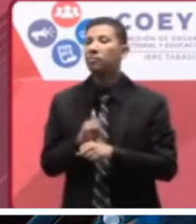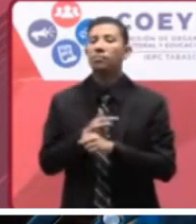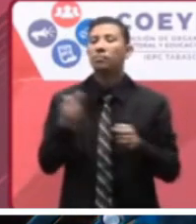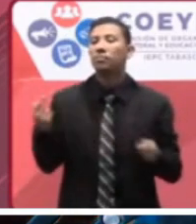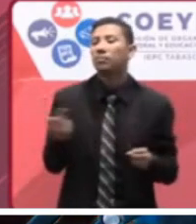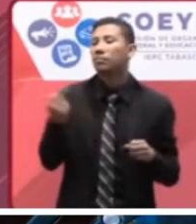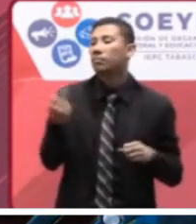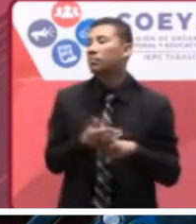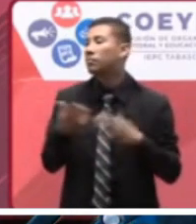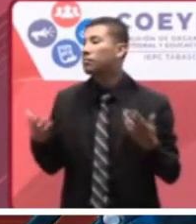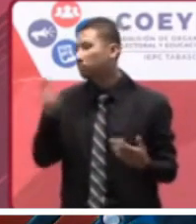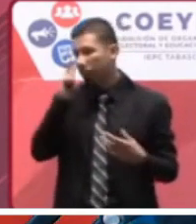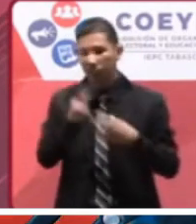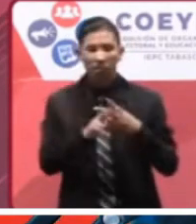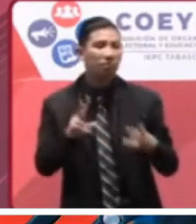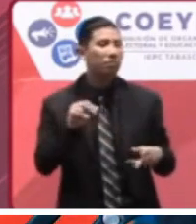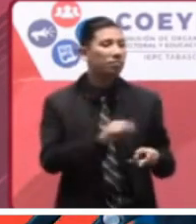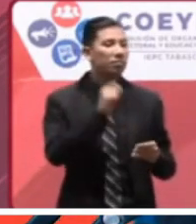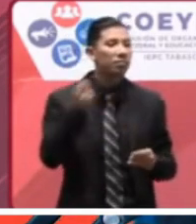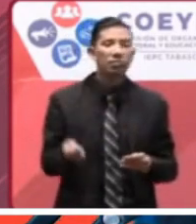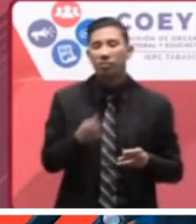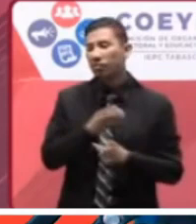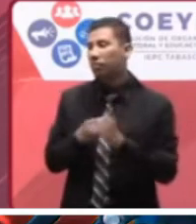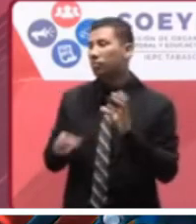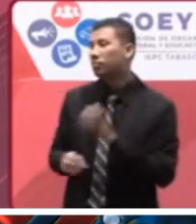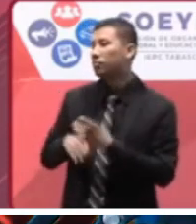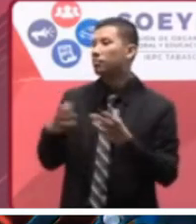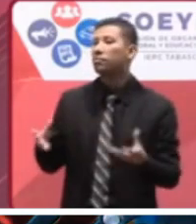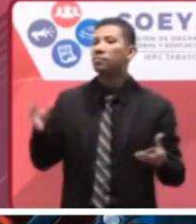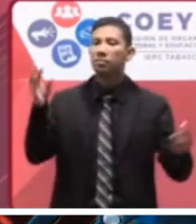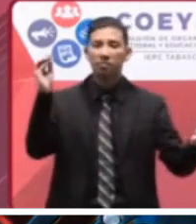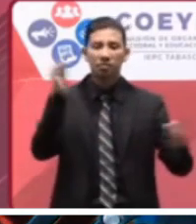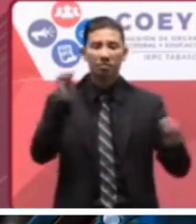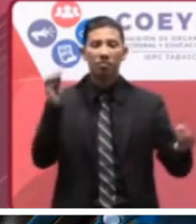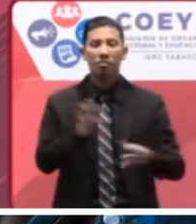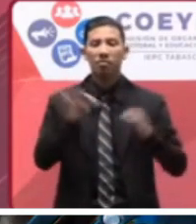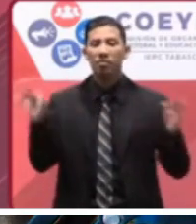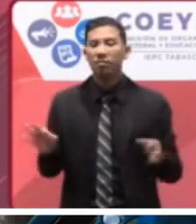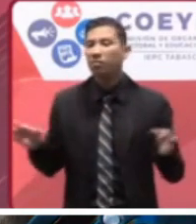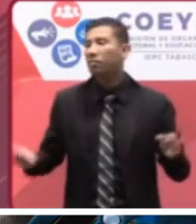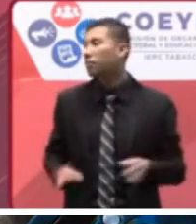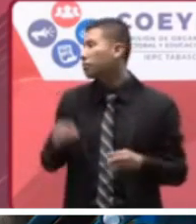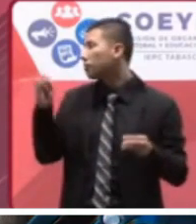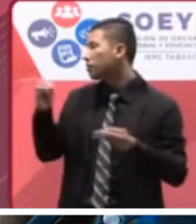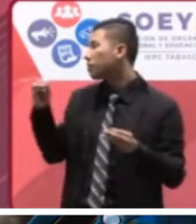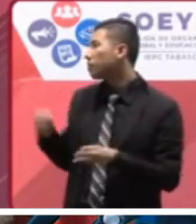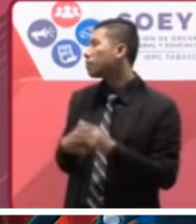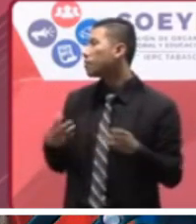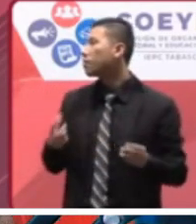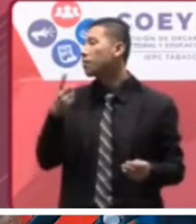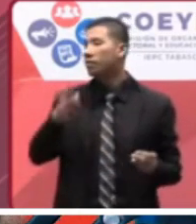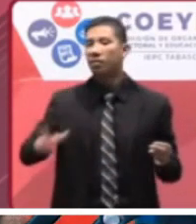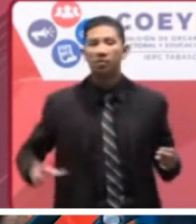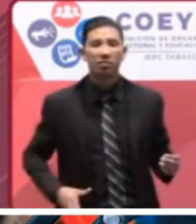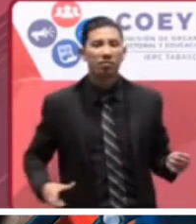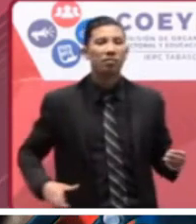respetuoso, ¿eh? Ser de izquierda no significa ser un patán. Al contrario, digo yo. Ser un demócrata no significa ser un patán. Si sea de